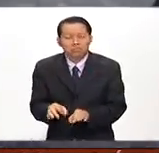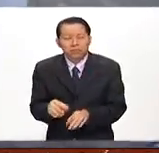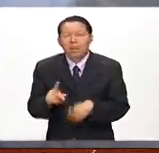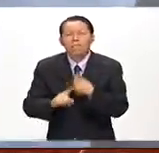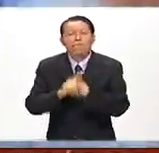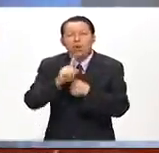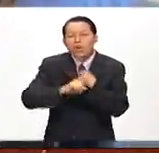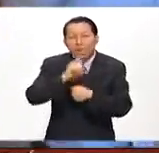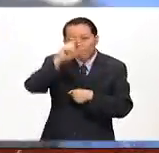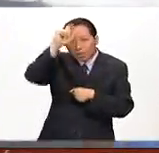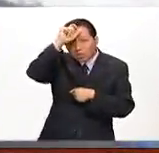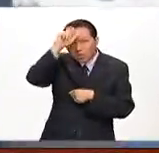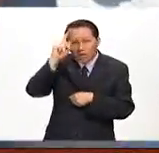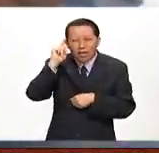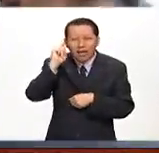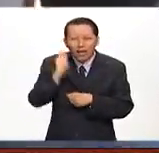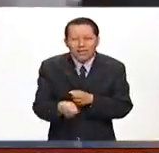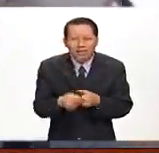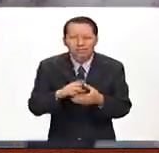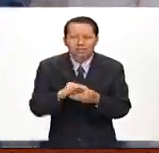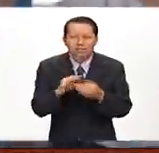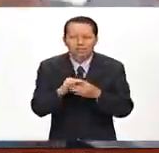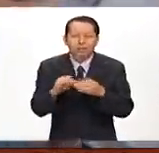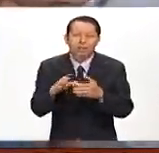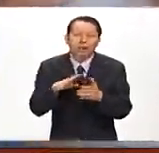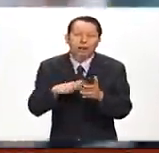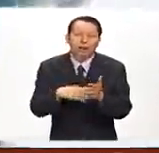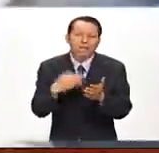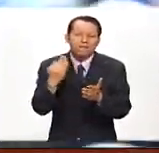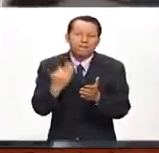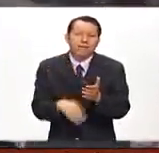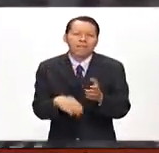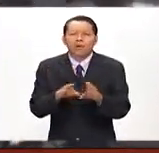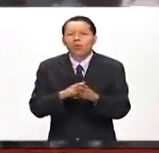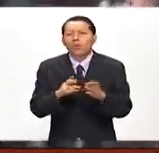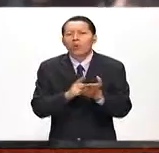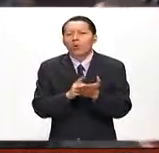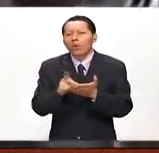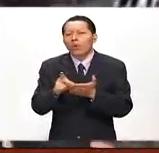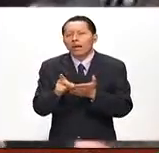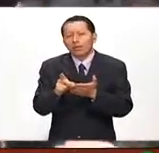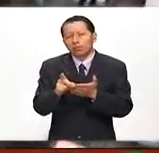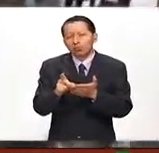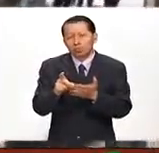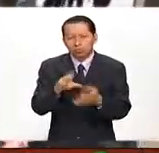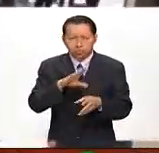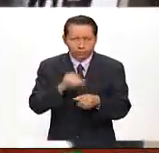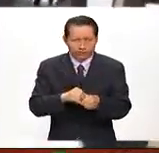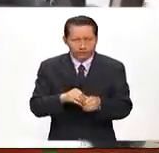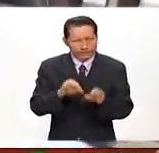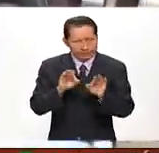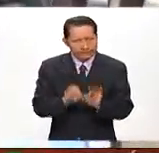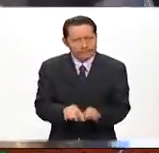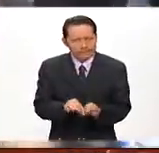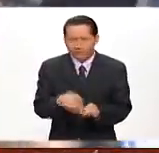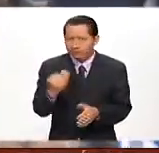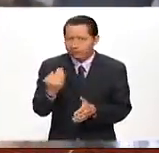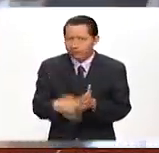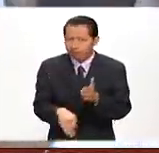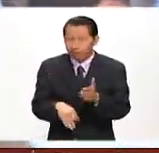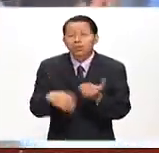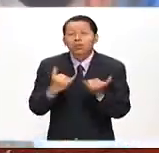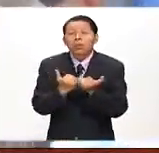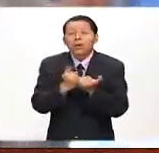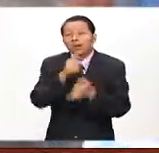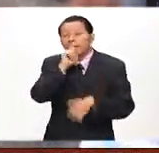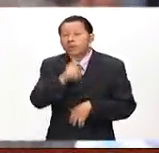es básicamente la falta de derecho, de Estado de Derecho, pero también la